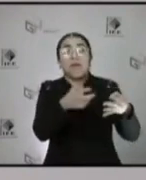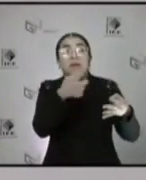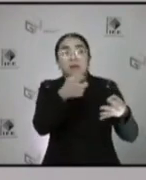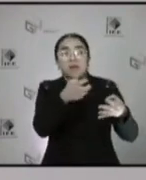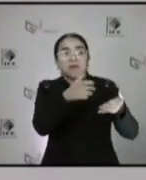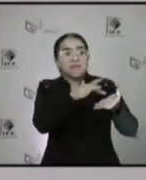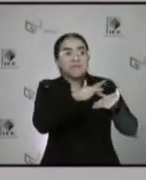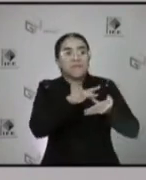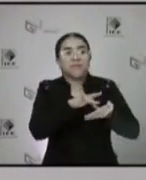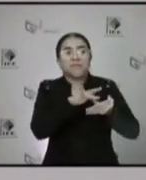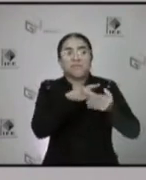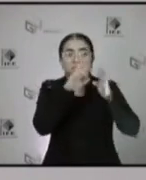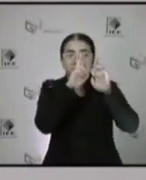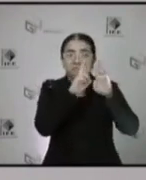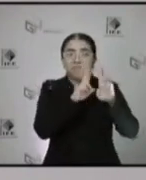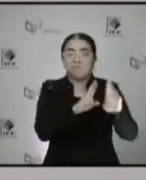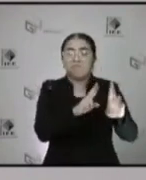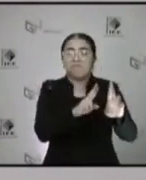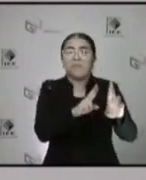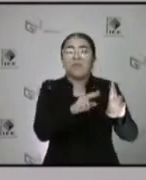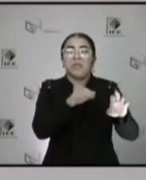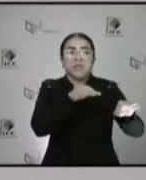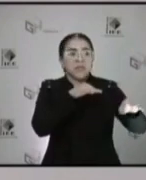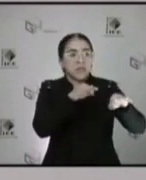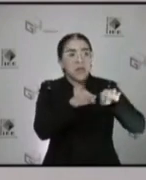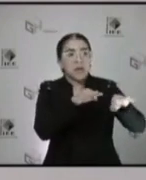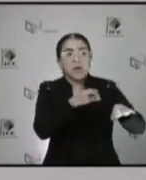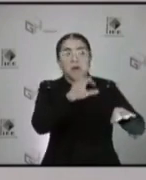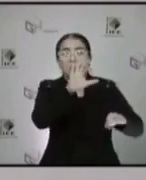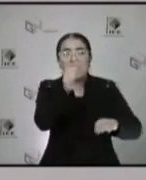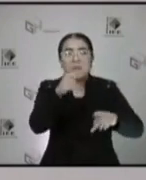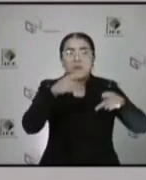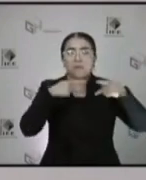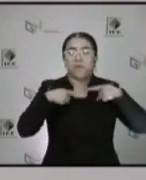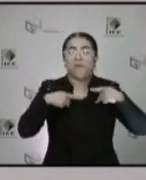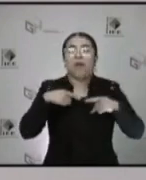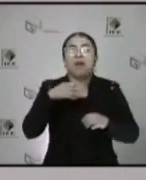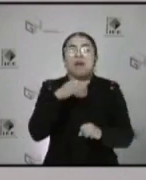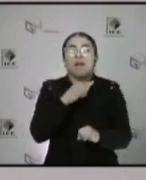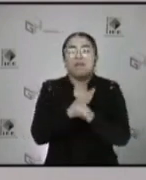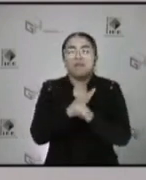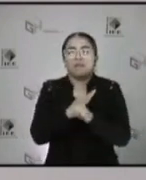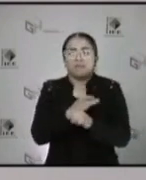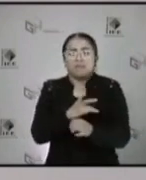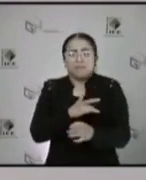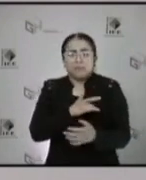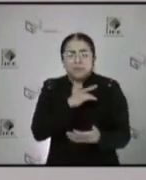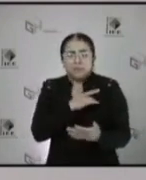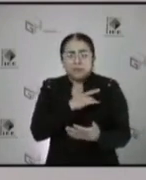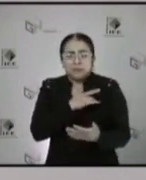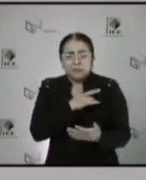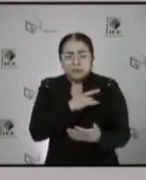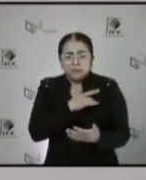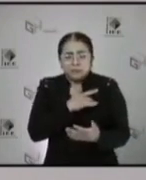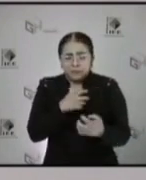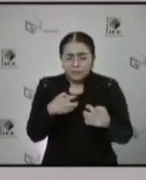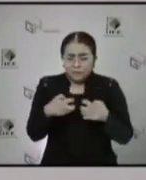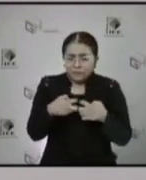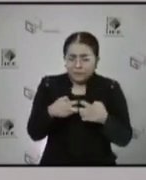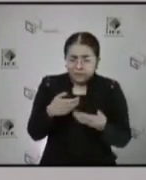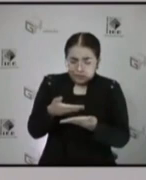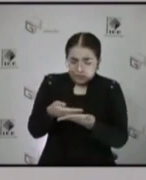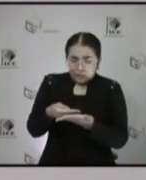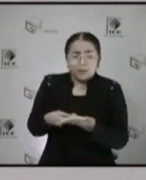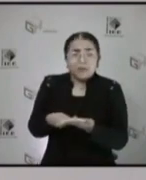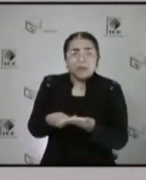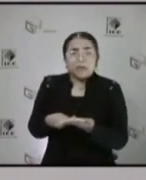resultados. Respeto el trabajo de los demás y aprovecho para decirles, no se sientan forzados con estos formatos